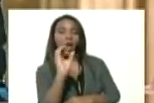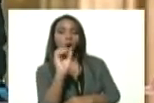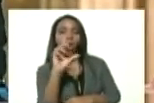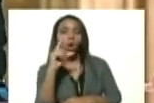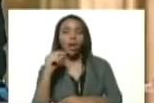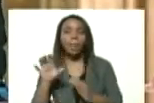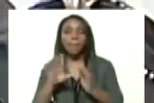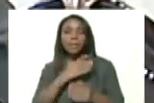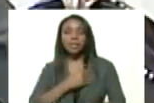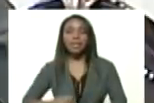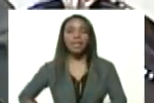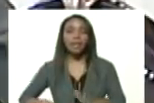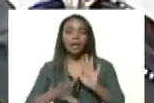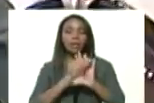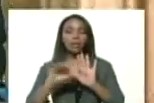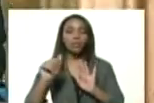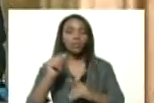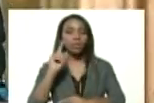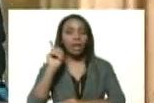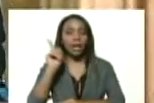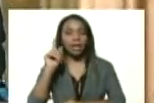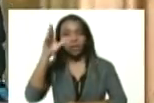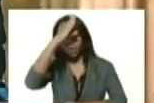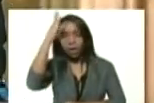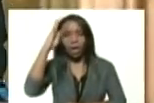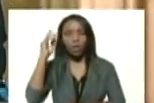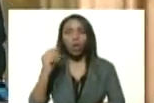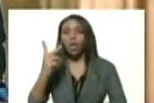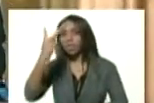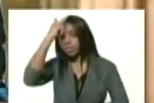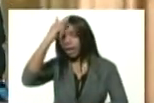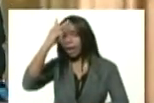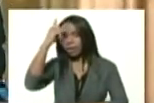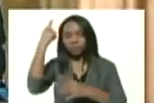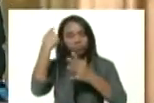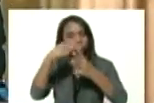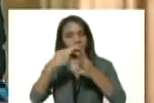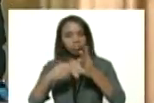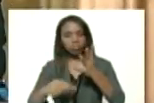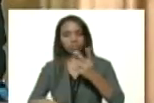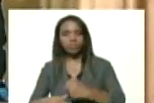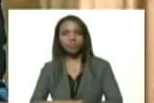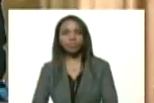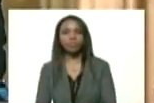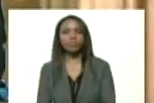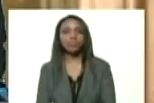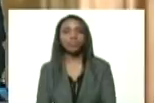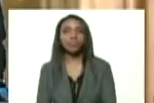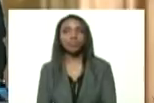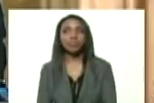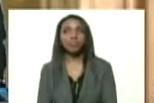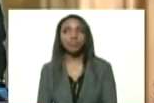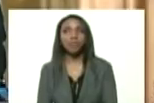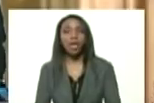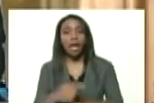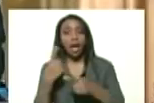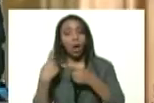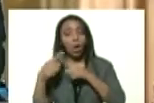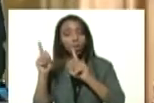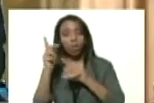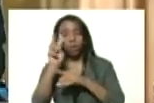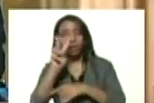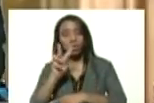cabello el compañero tareck el aissami entre otros entre otros venezolanos